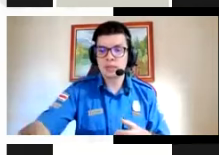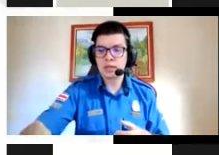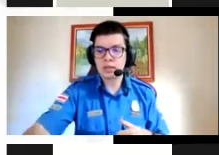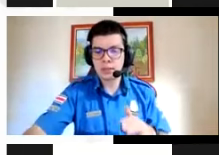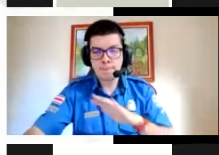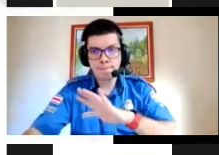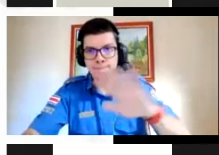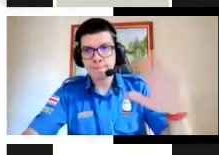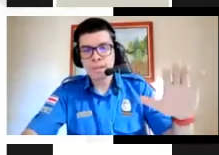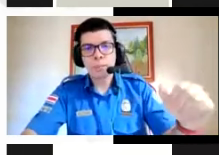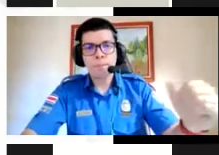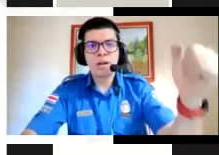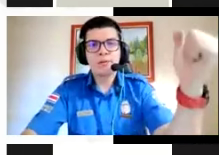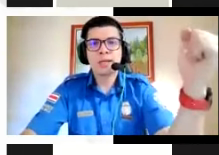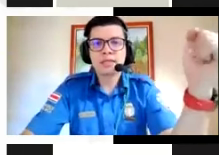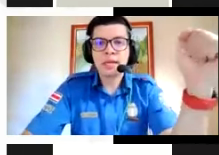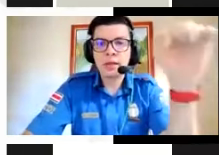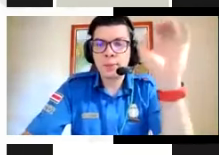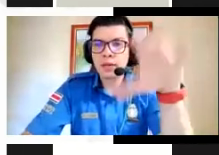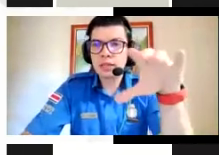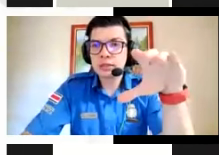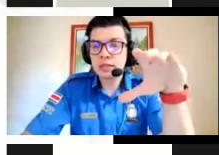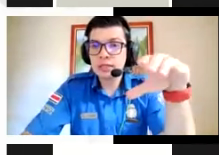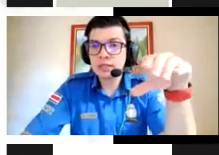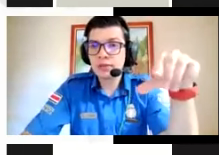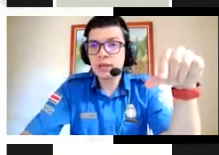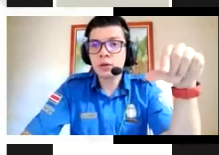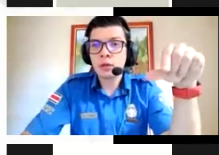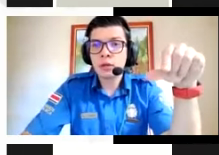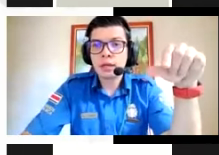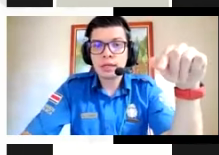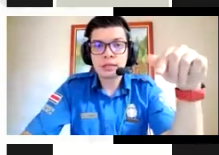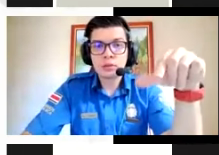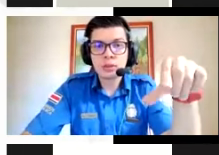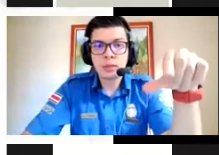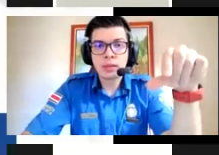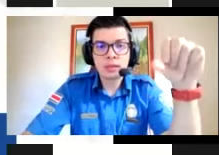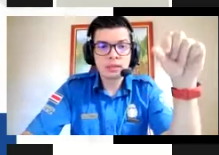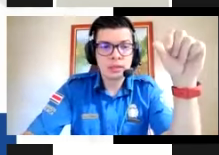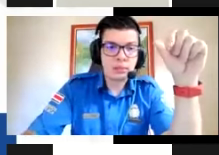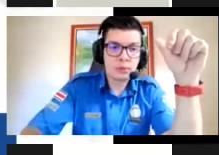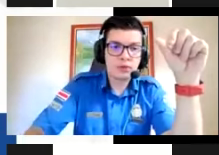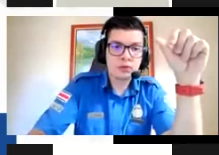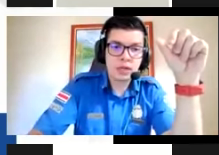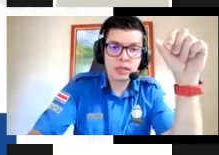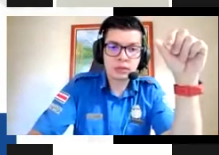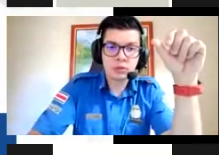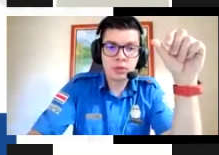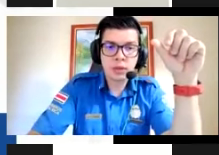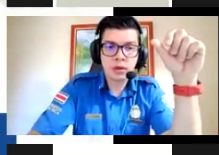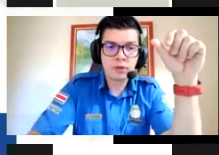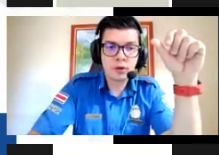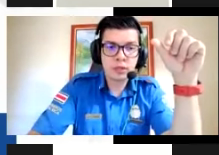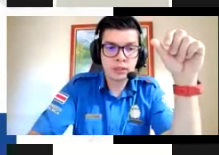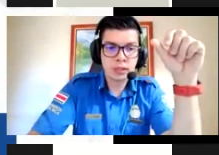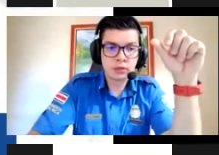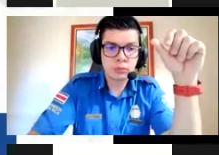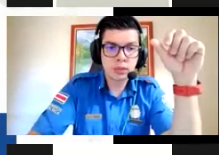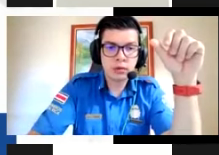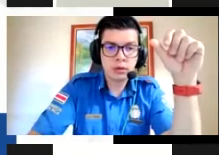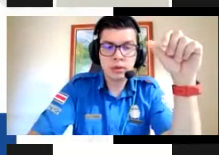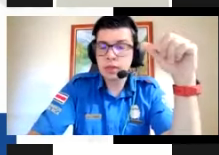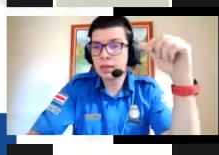más adelante. Para finalizar, quiero ponerles este video, que es justamente de este profesional, que su nombre es Michael Flores, que